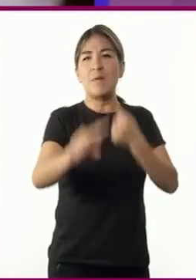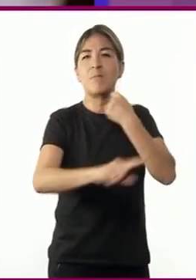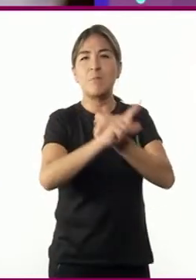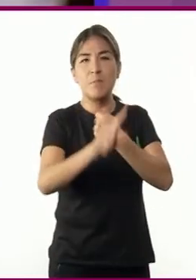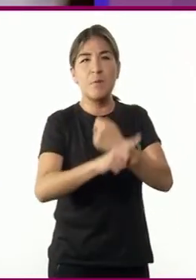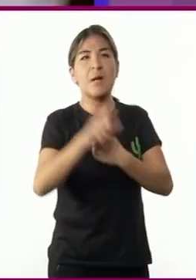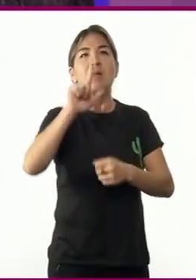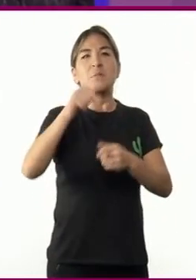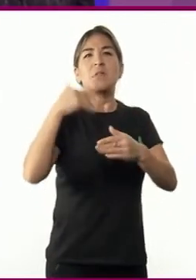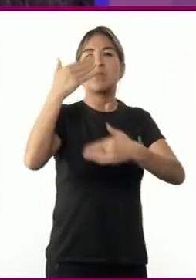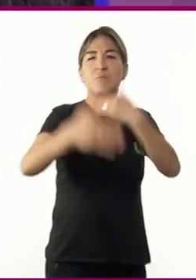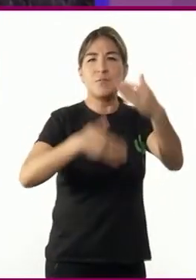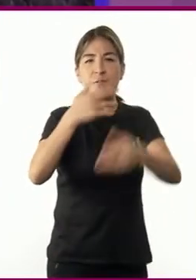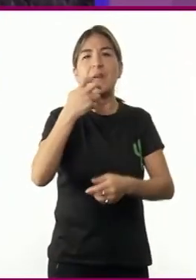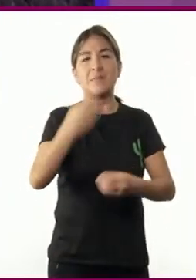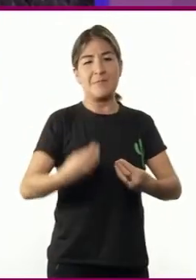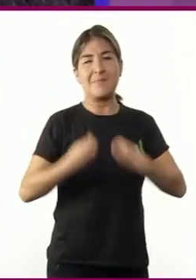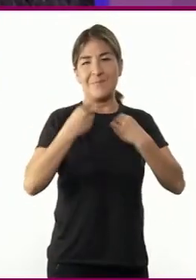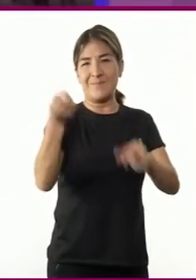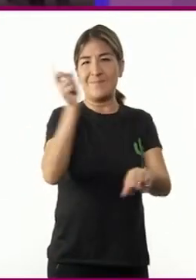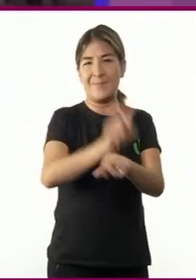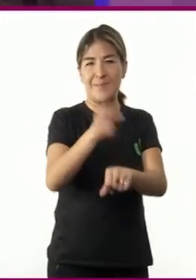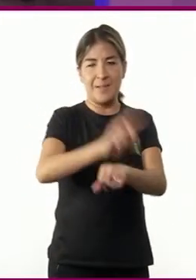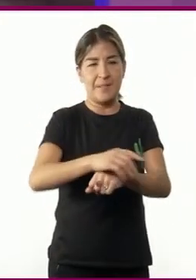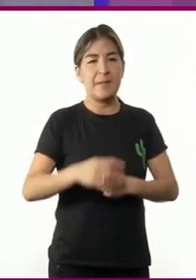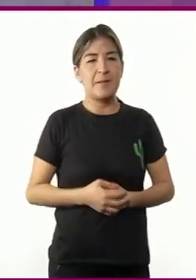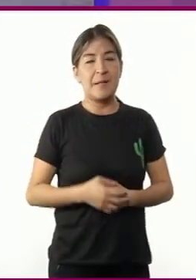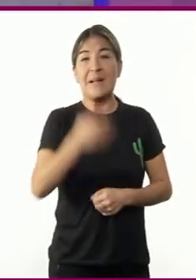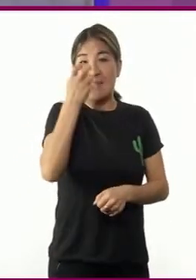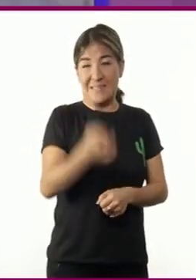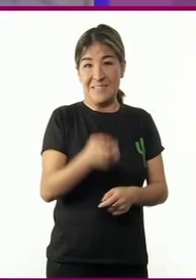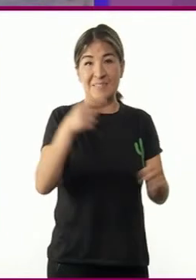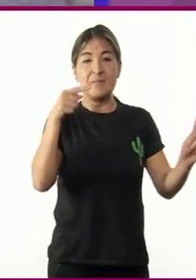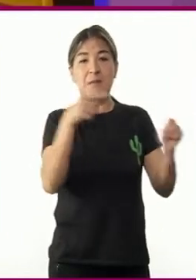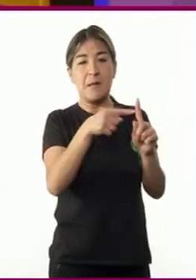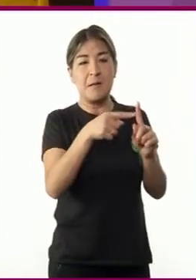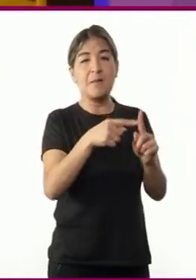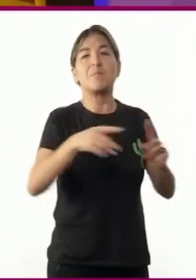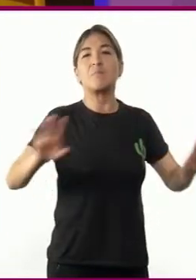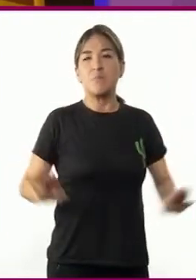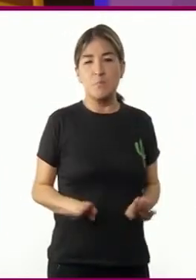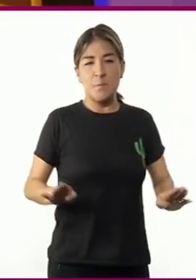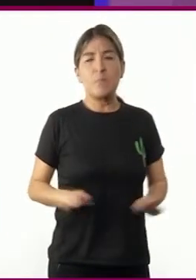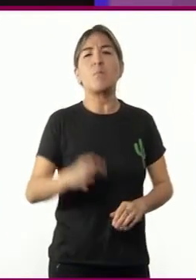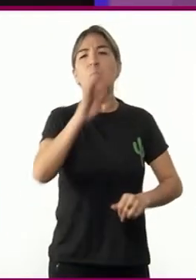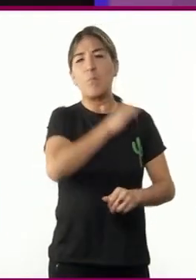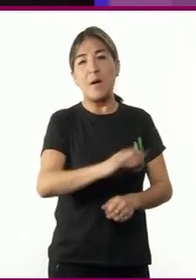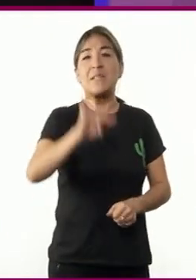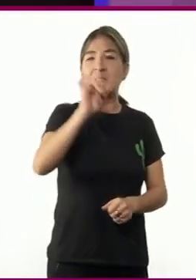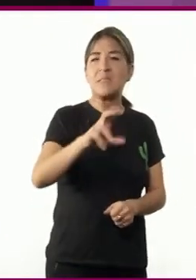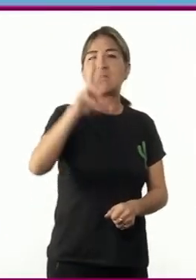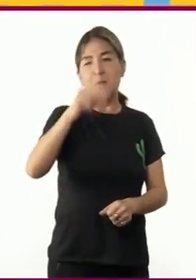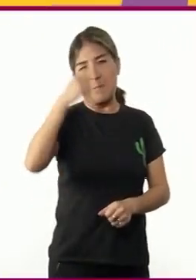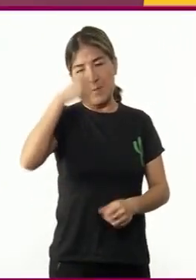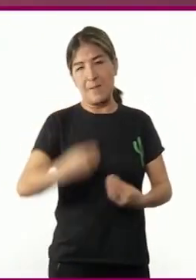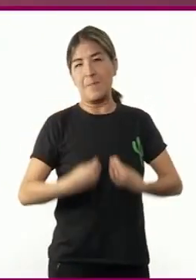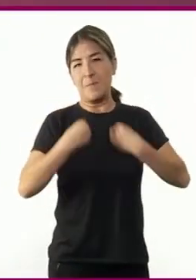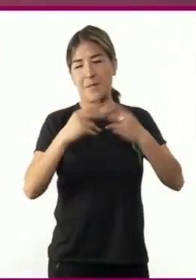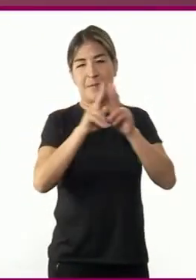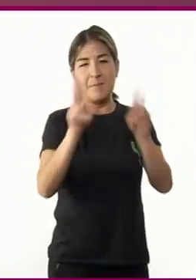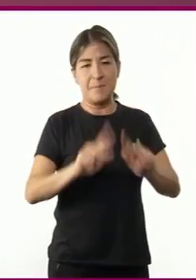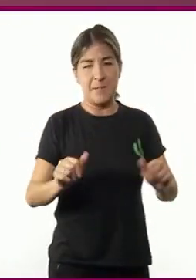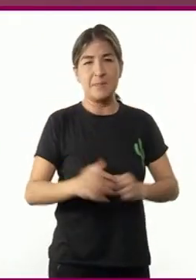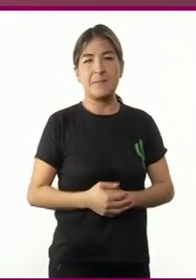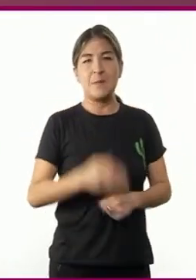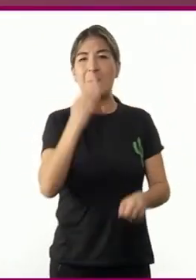las situaciones tensas de nuestra vida diaria, ya que es a partir de dicha actitud que podemos o no vivir en paz.